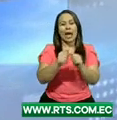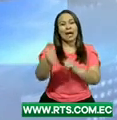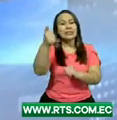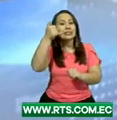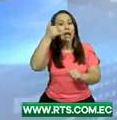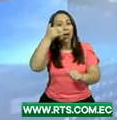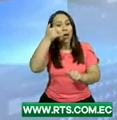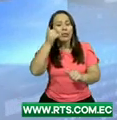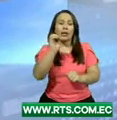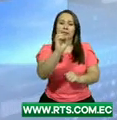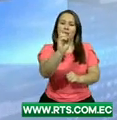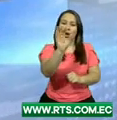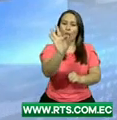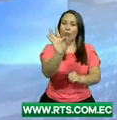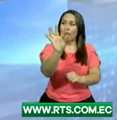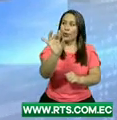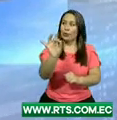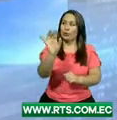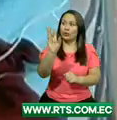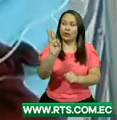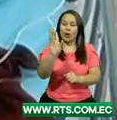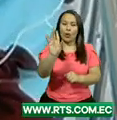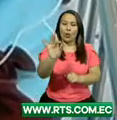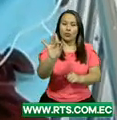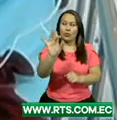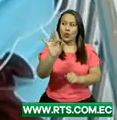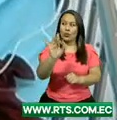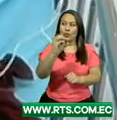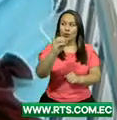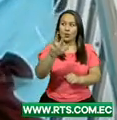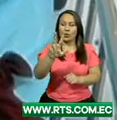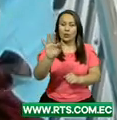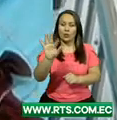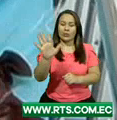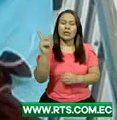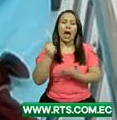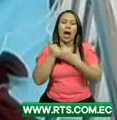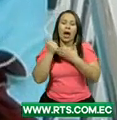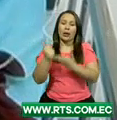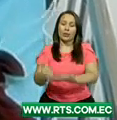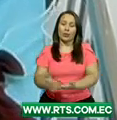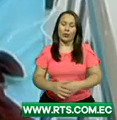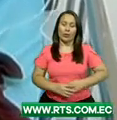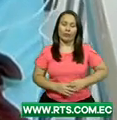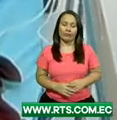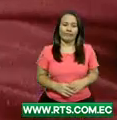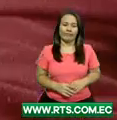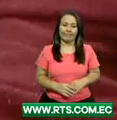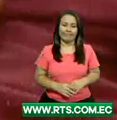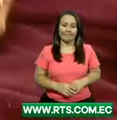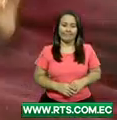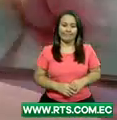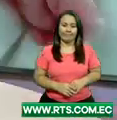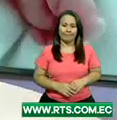llamada puede que cambie el destino de esta persona informó julio césar ahora